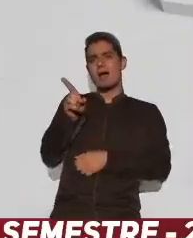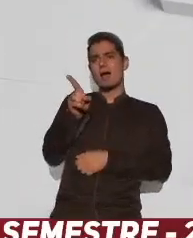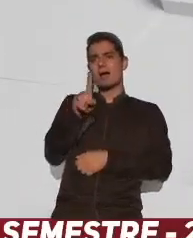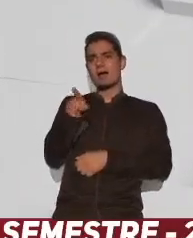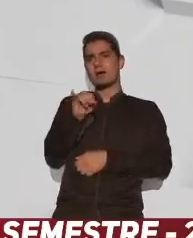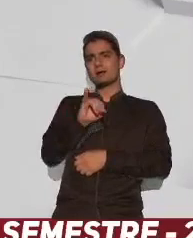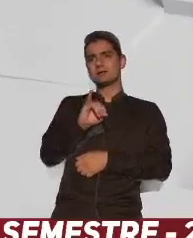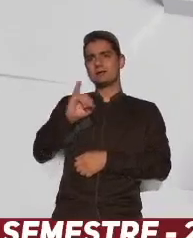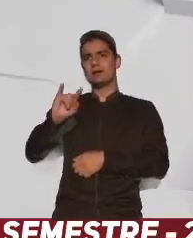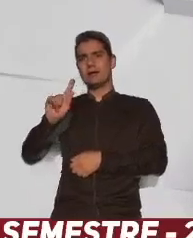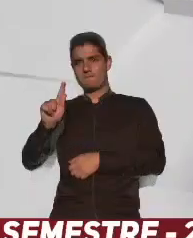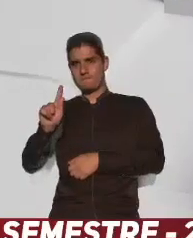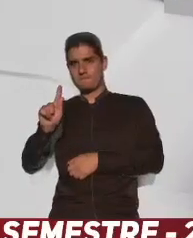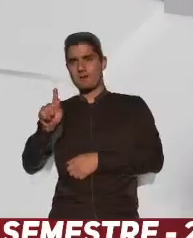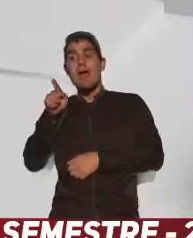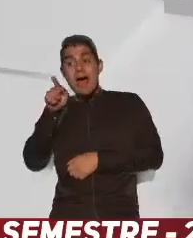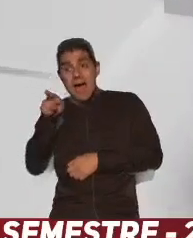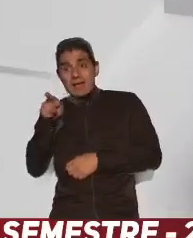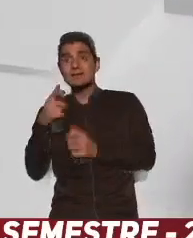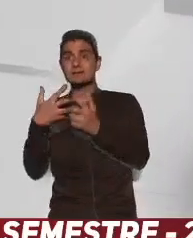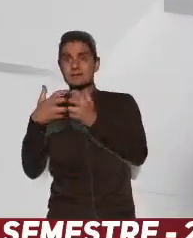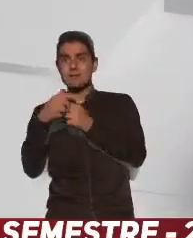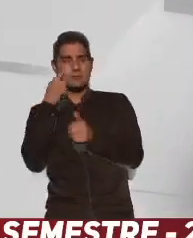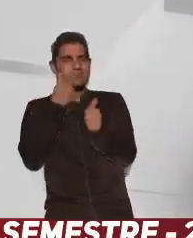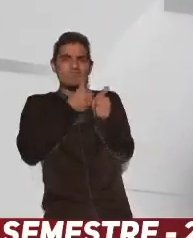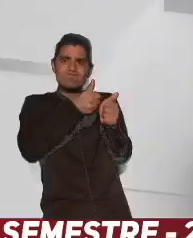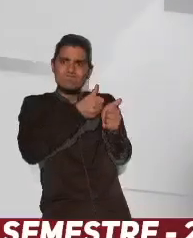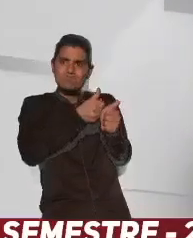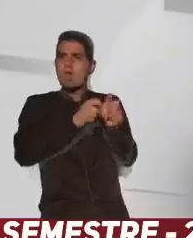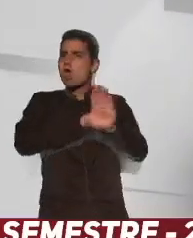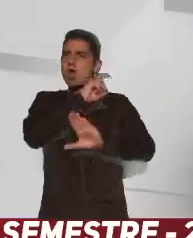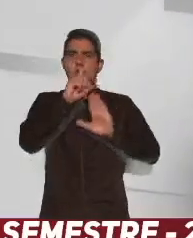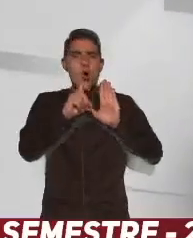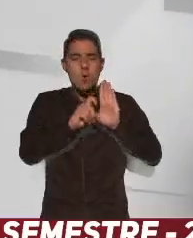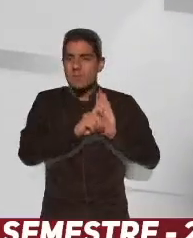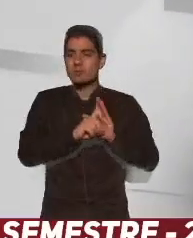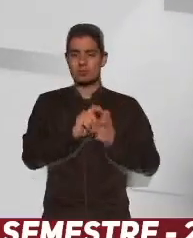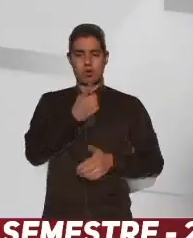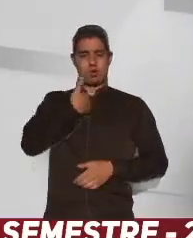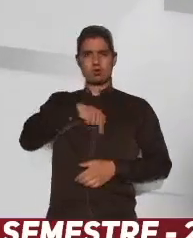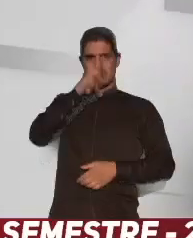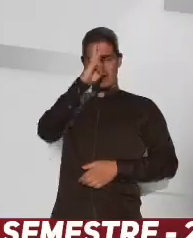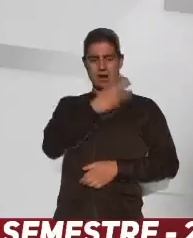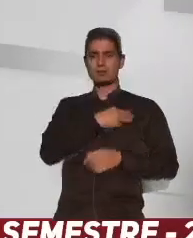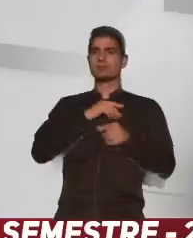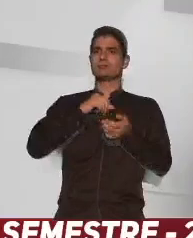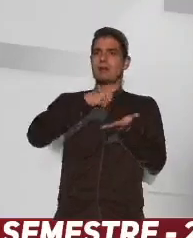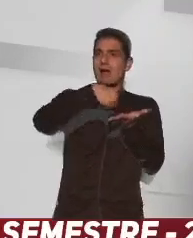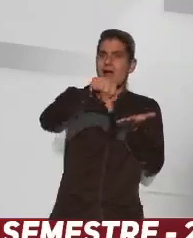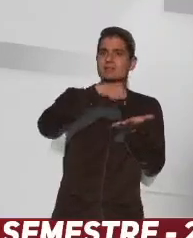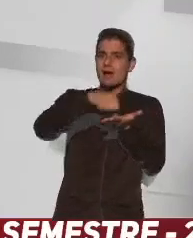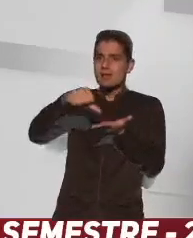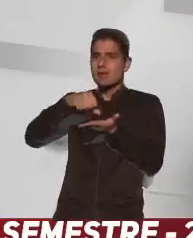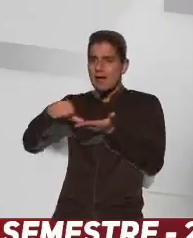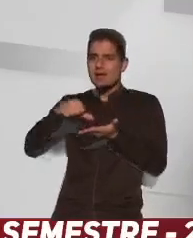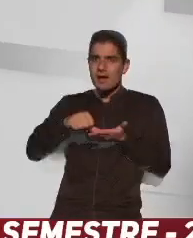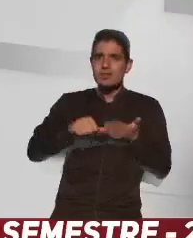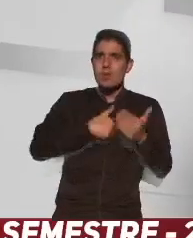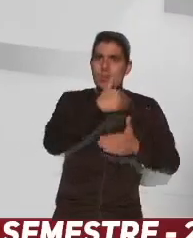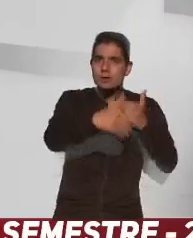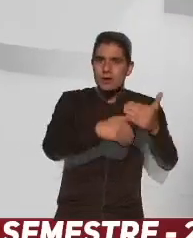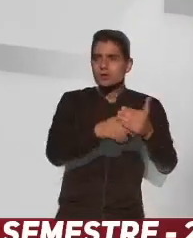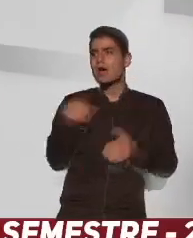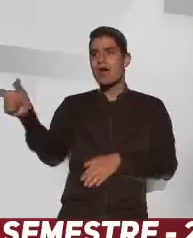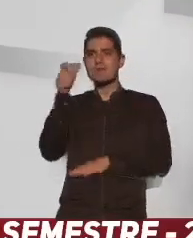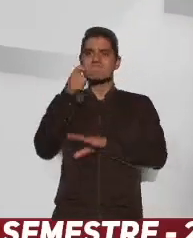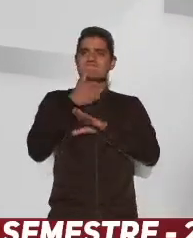económicos y todas las transacciones que día a día estamos sacando cuando sacamos un proceso. Uno de los